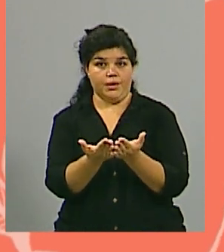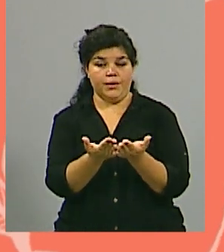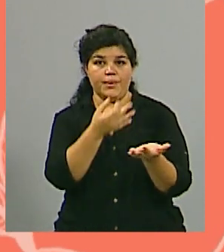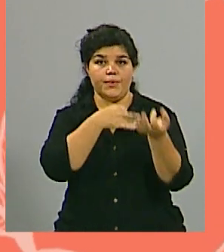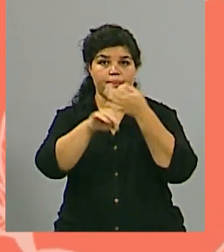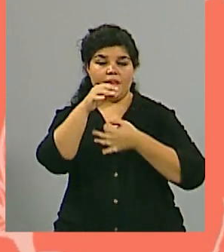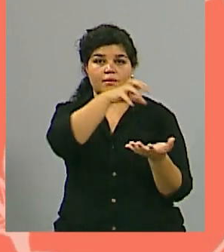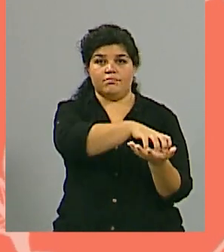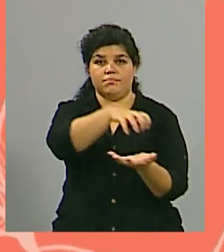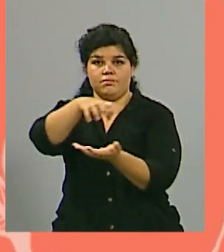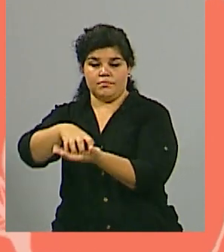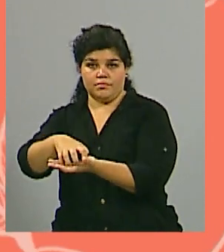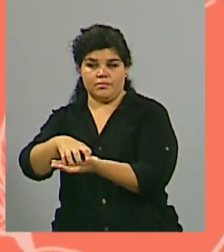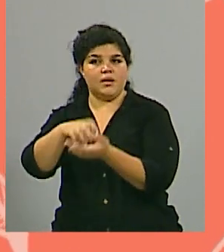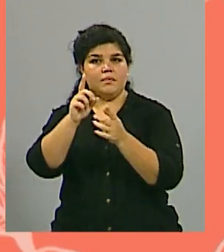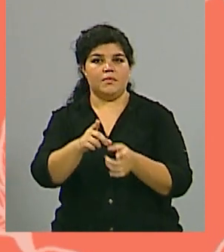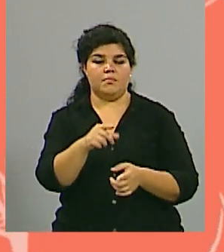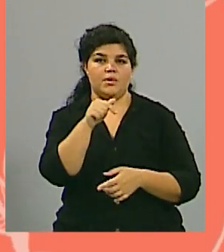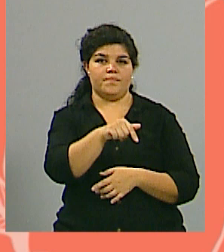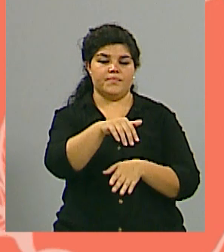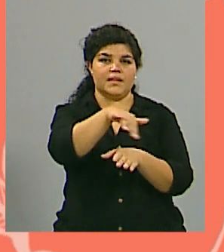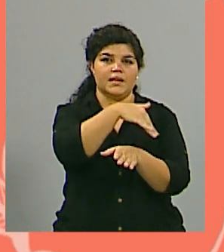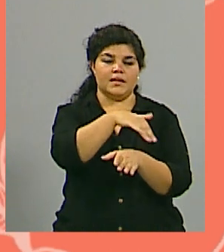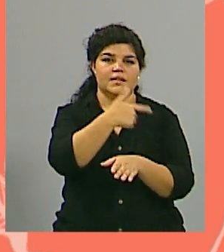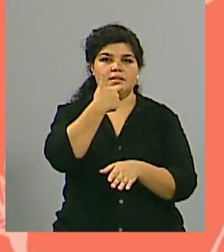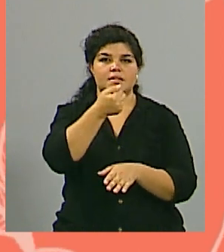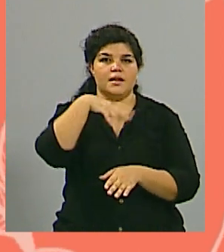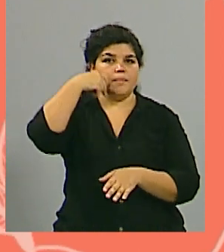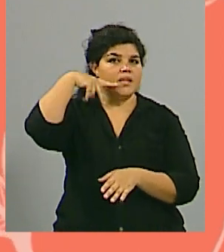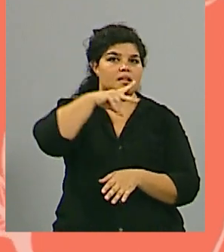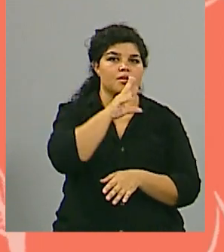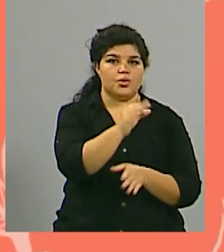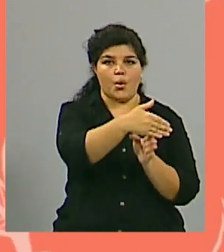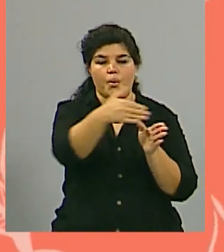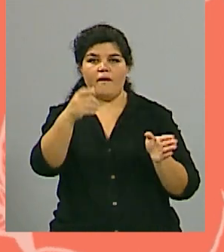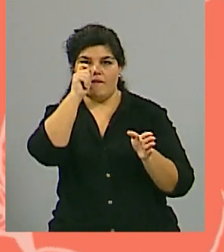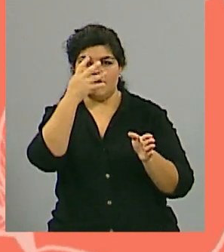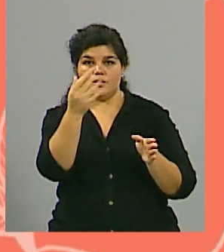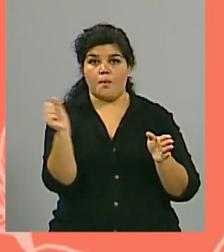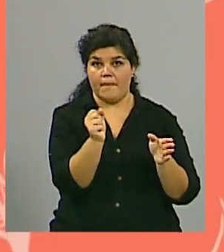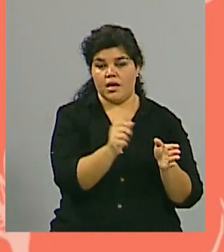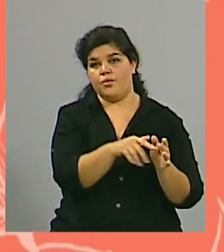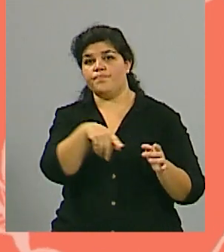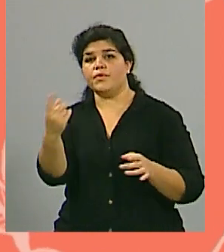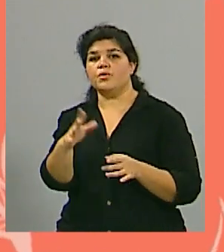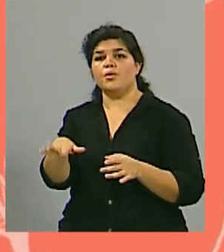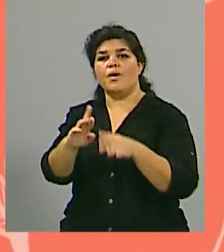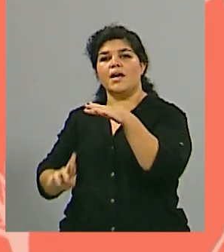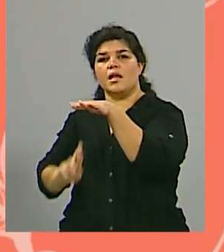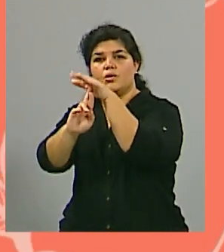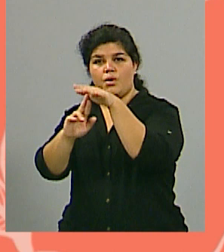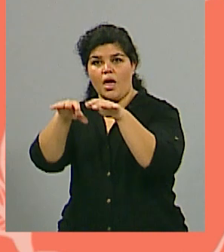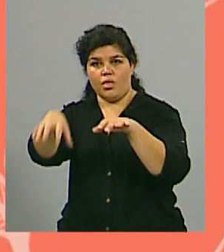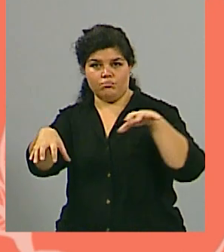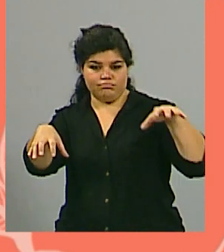en las 2 sucursales de Diun, la que se encuentra en la calle Sarmiento y 25 de Mayo, y la que se encuentra en el Rectorado. Sí. Y